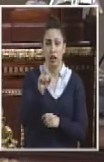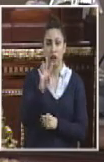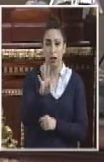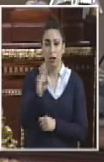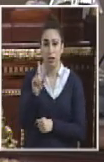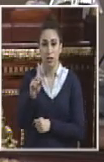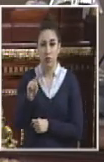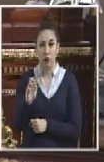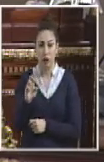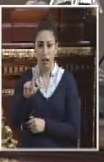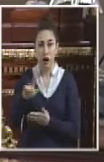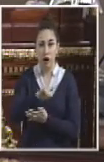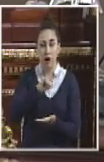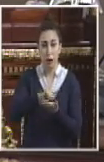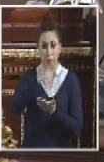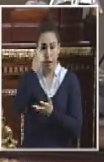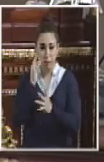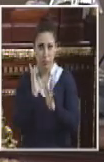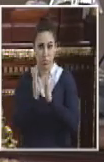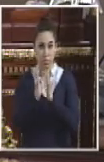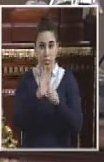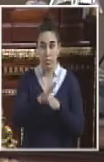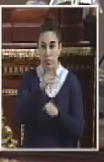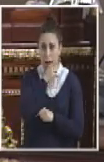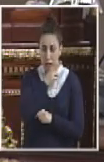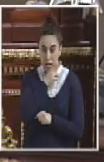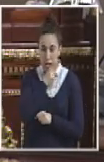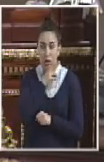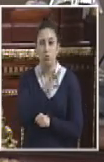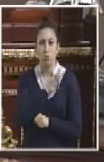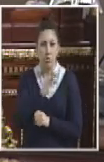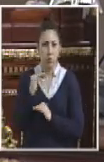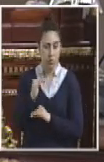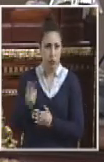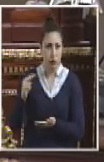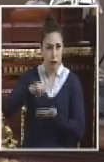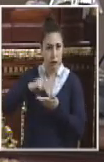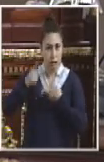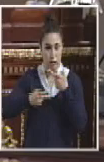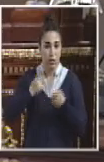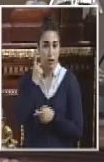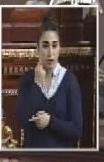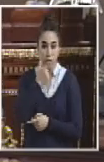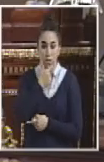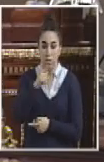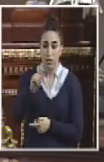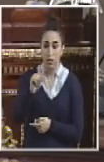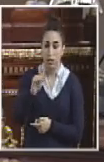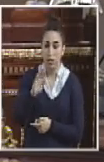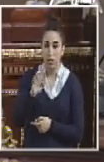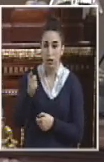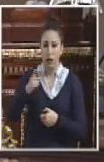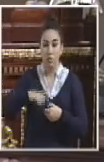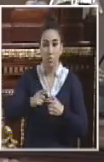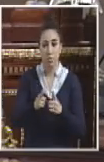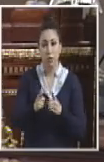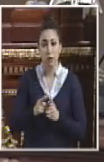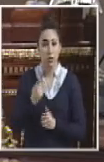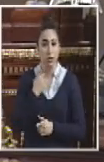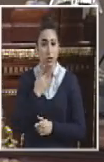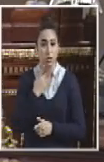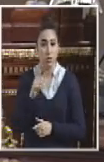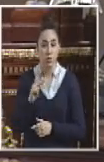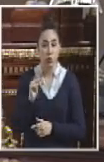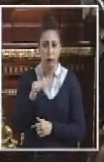Movilidad del Distrito Federal, se concede el uso de la tribuna al diputado Mauricio Tabe Chartea, integrante del Grupo Parlamentario del Partido Acción